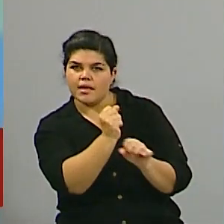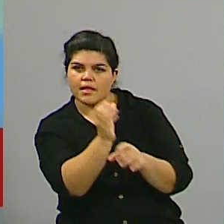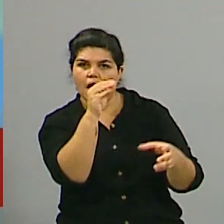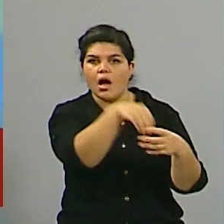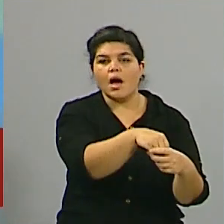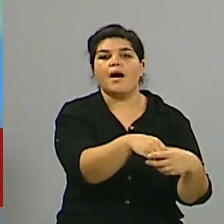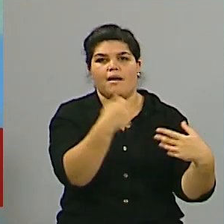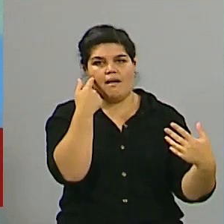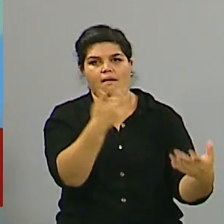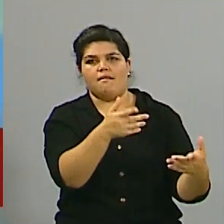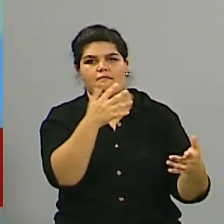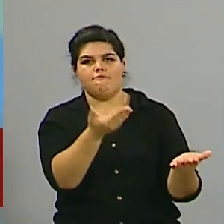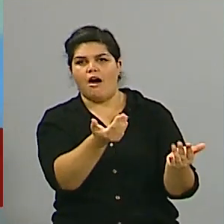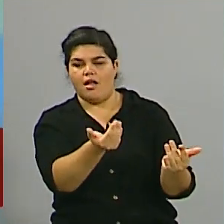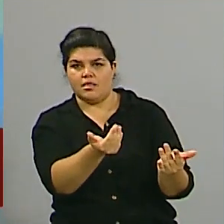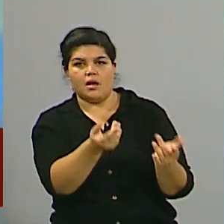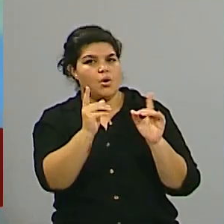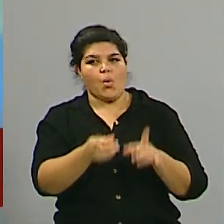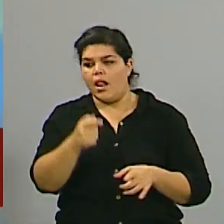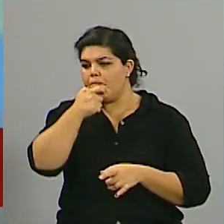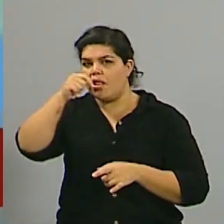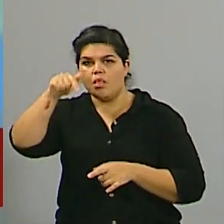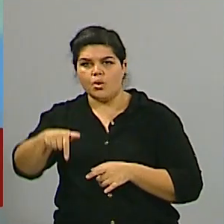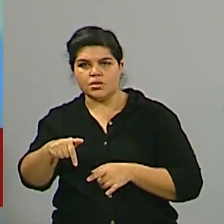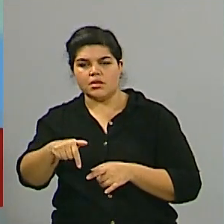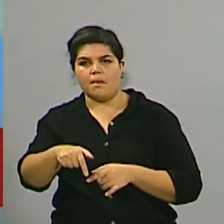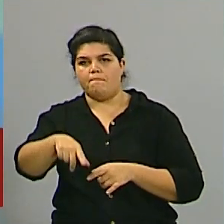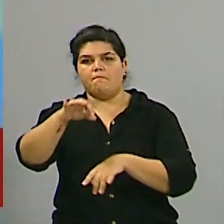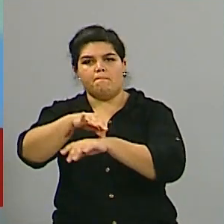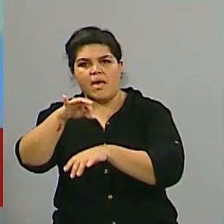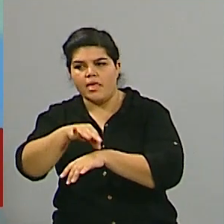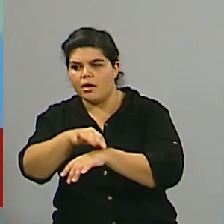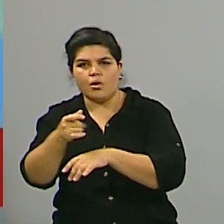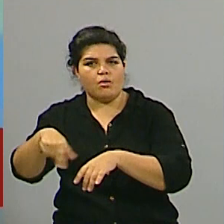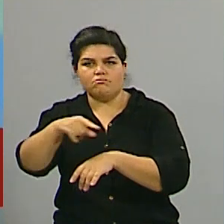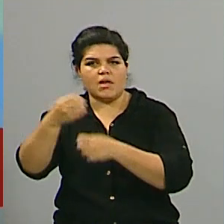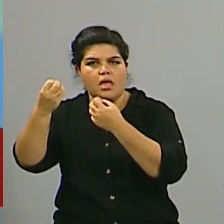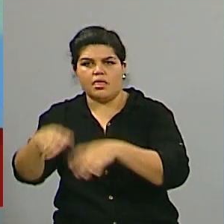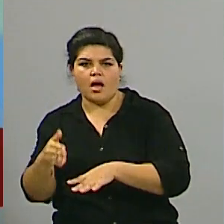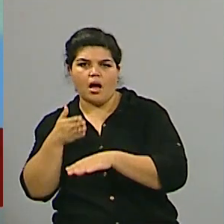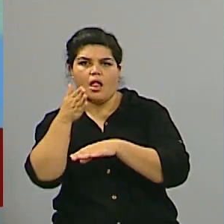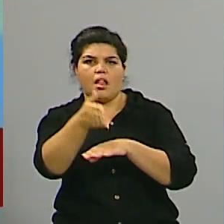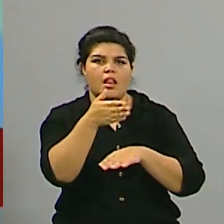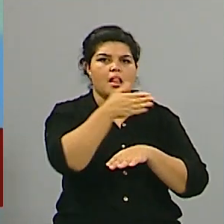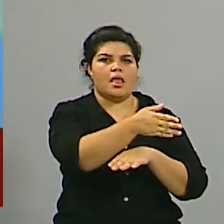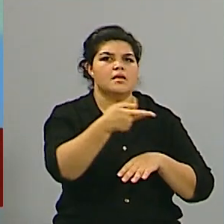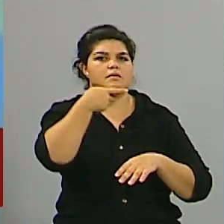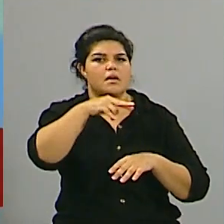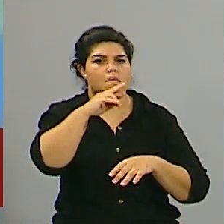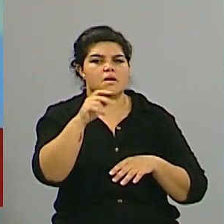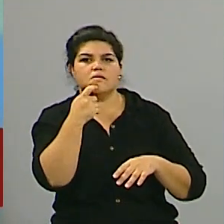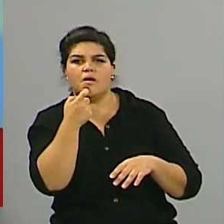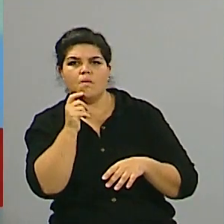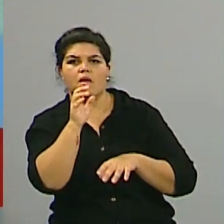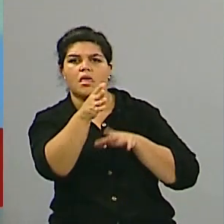porque tienen muchos mejores sueldos. Bueno, me parece que necesitamos un proyecto político que dé una discusión